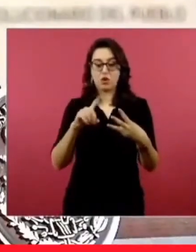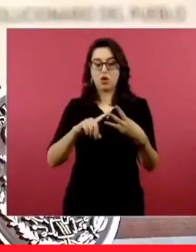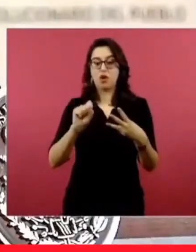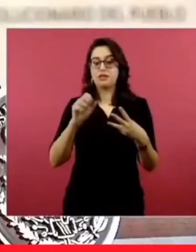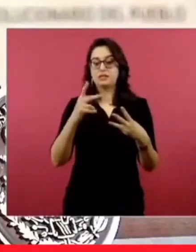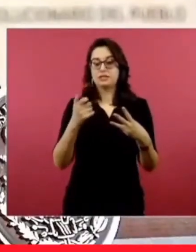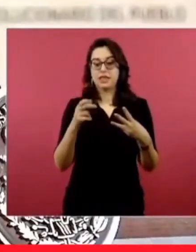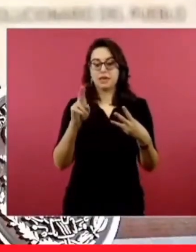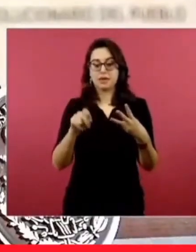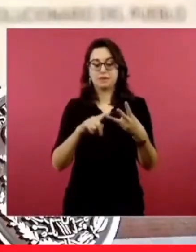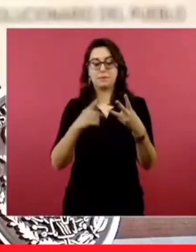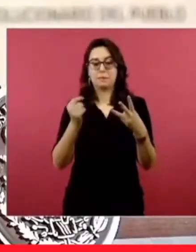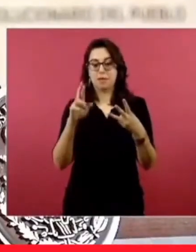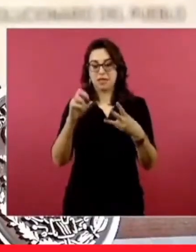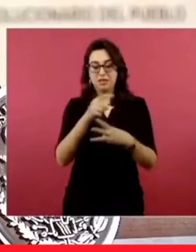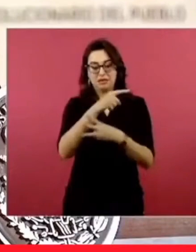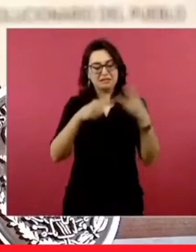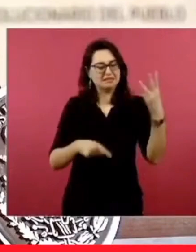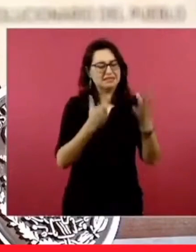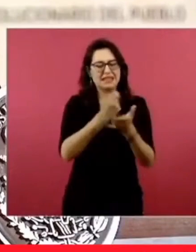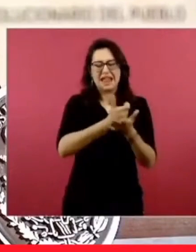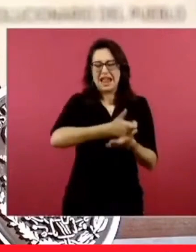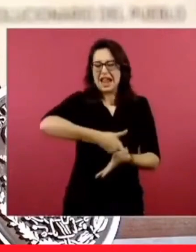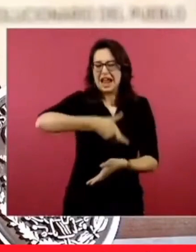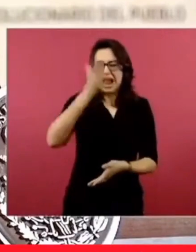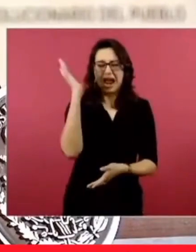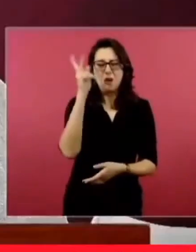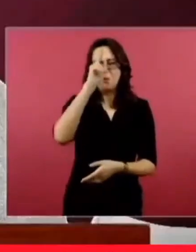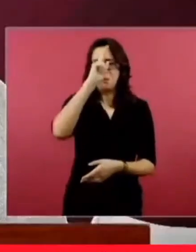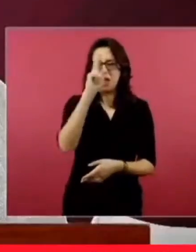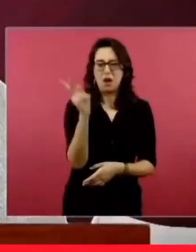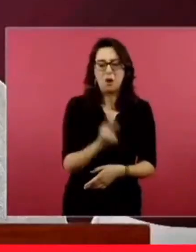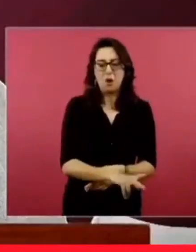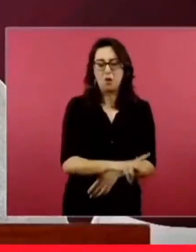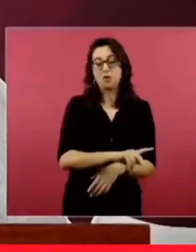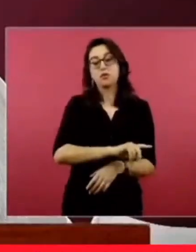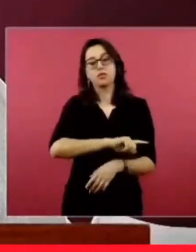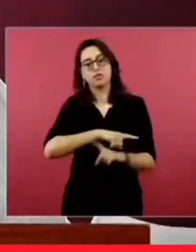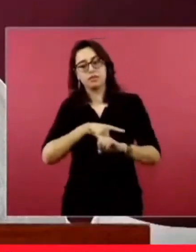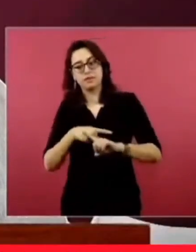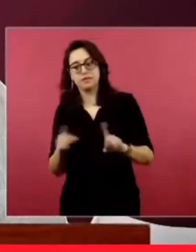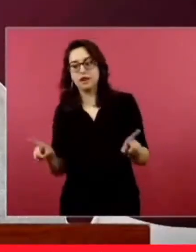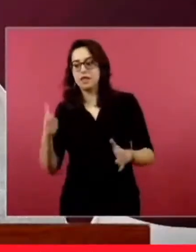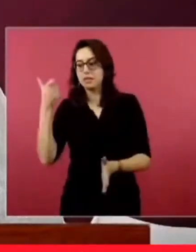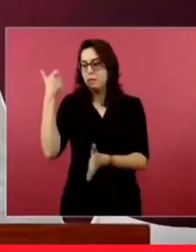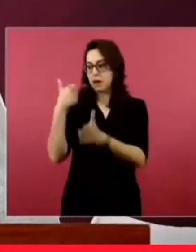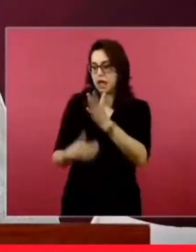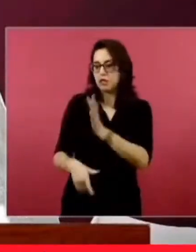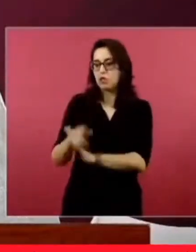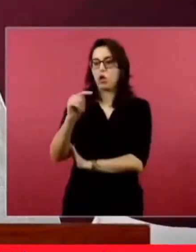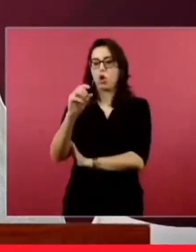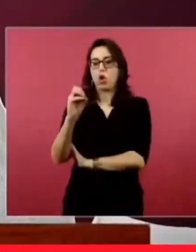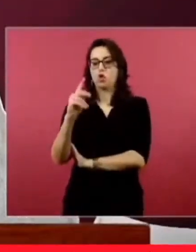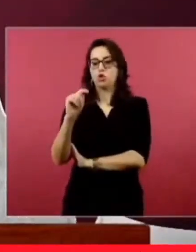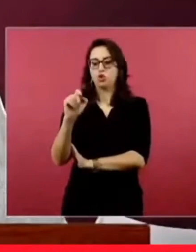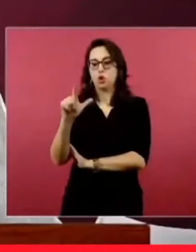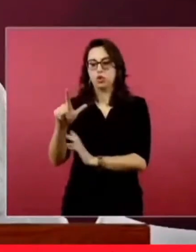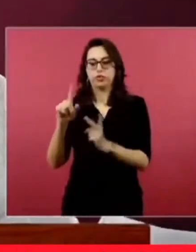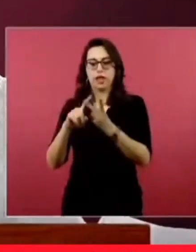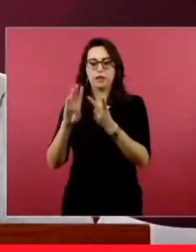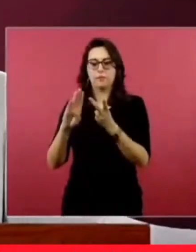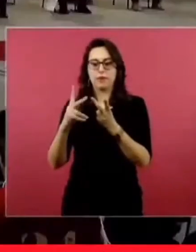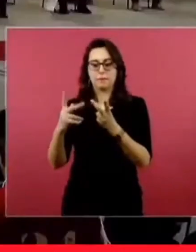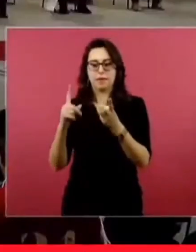los tres aliados de los consumidores que dieron por abajo de sus promedios fue Total, BP y